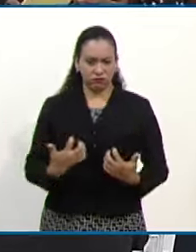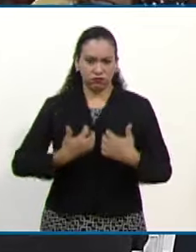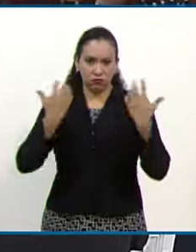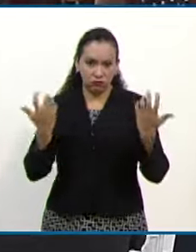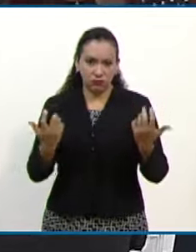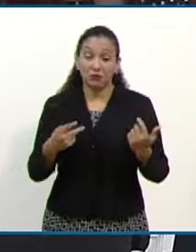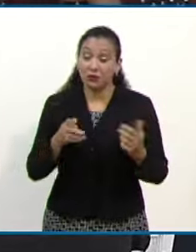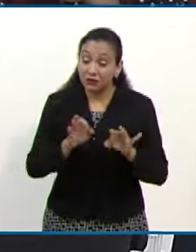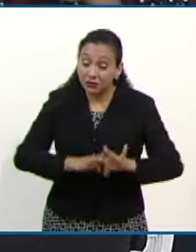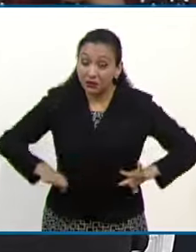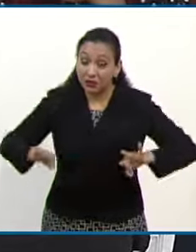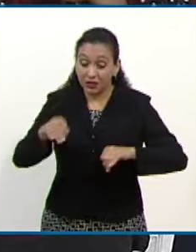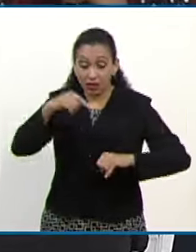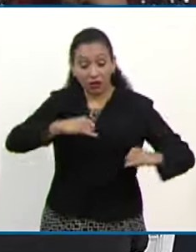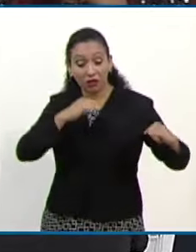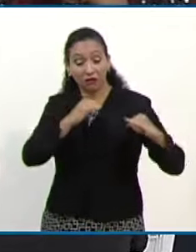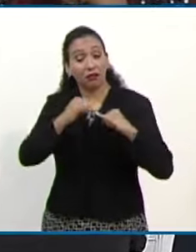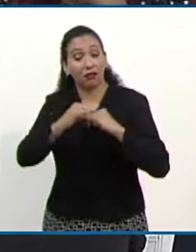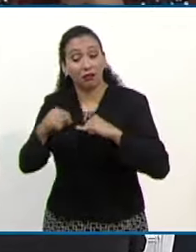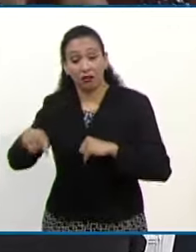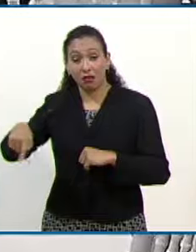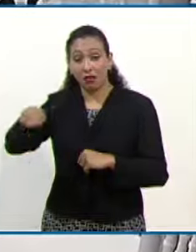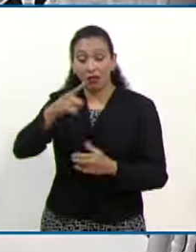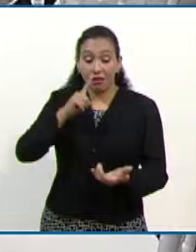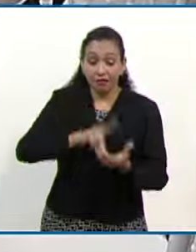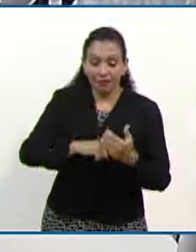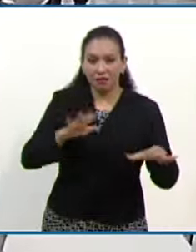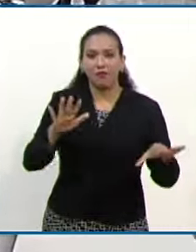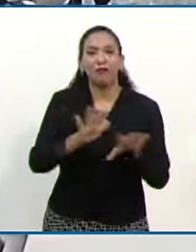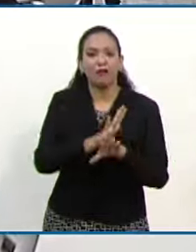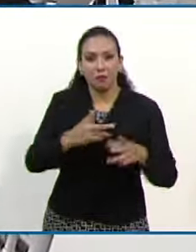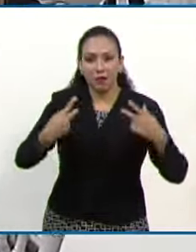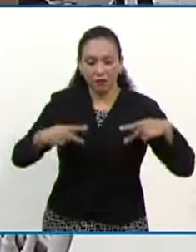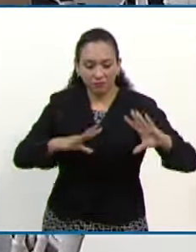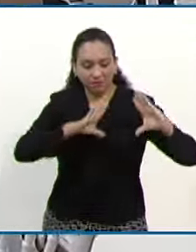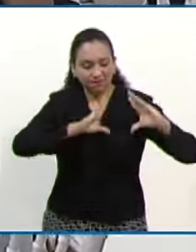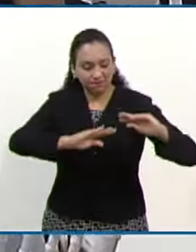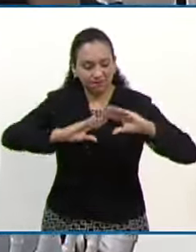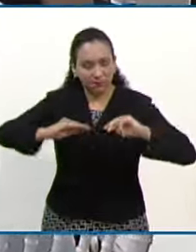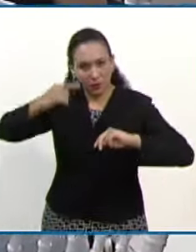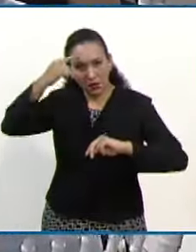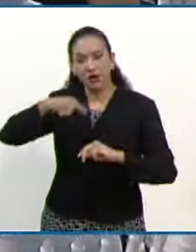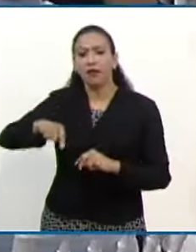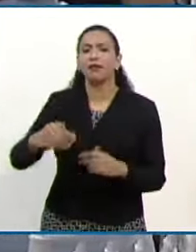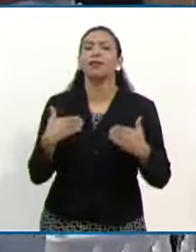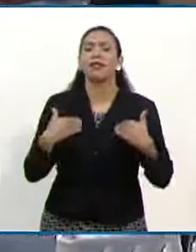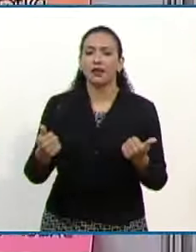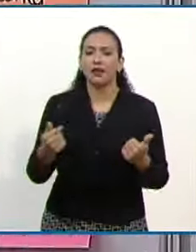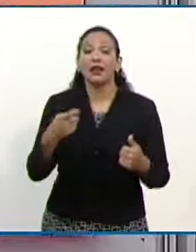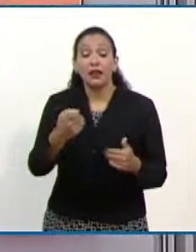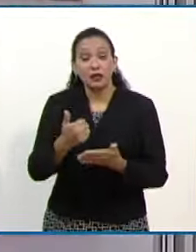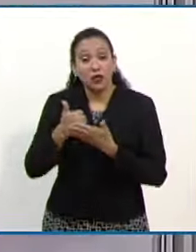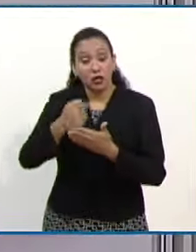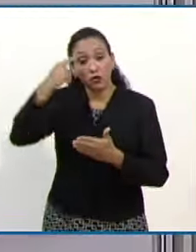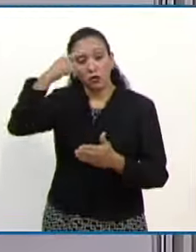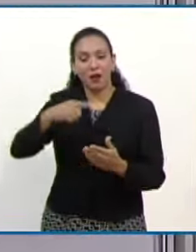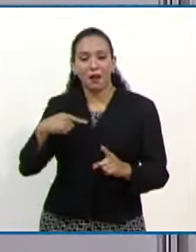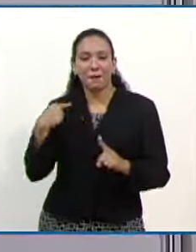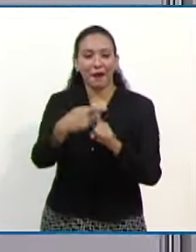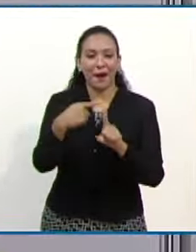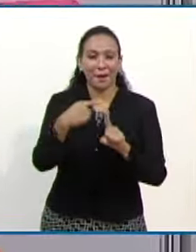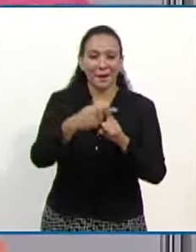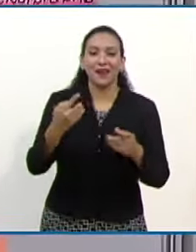mismo, por lo que es indispensable cambiar la cultura desde la profundidad de uno mismo para sumar en positivo y buscar el